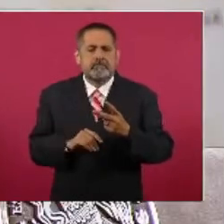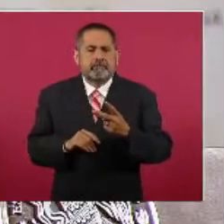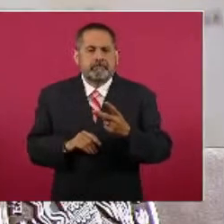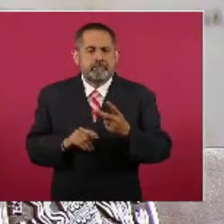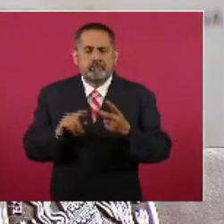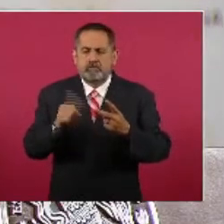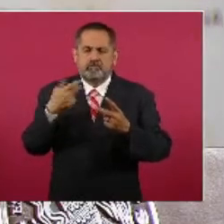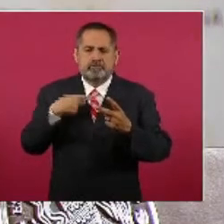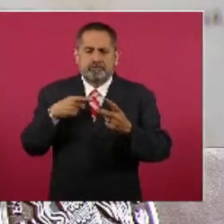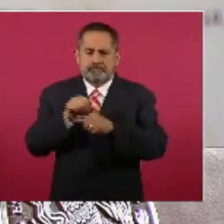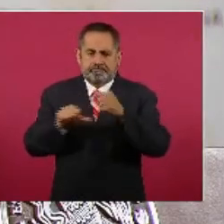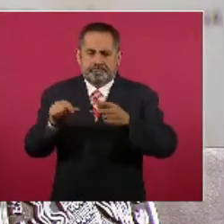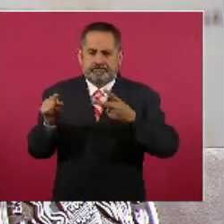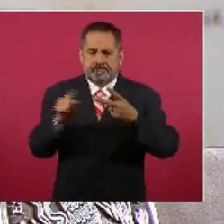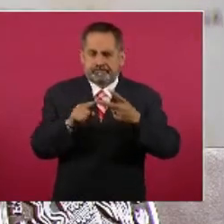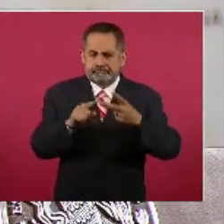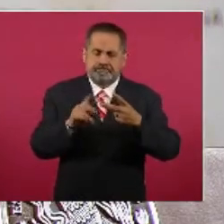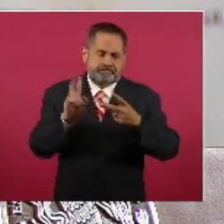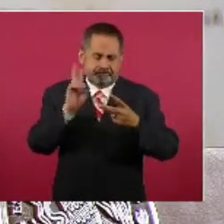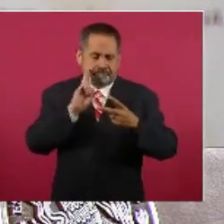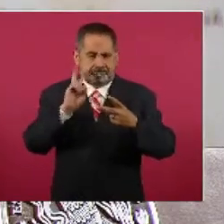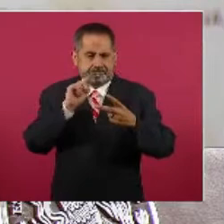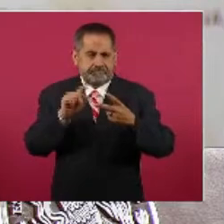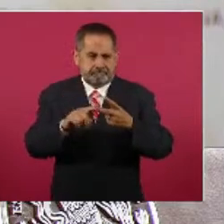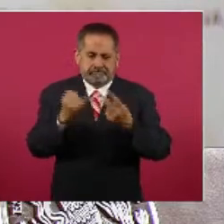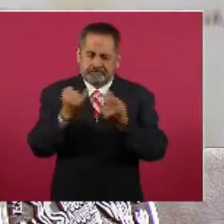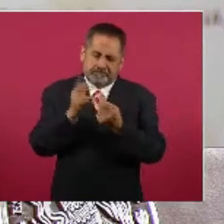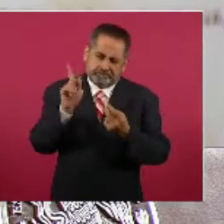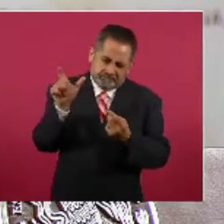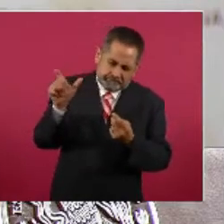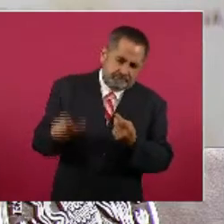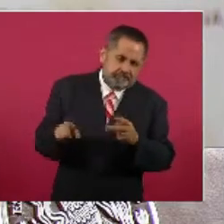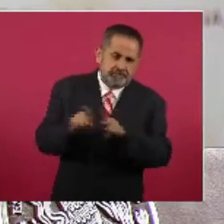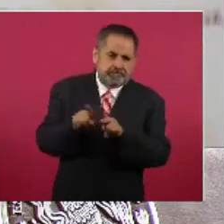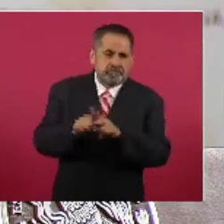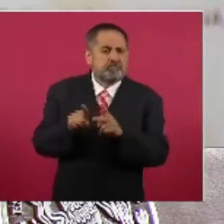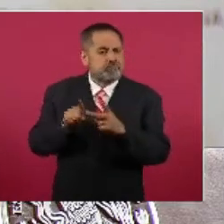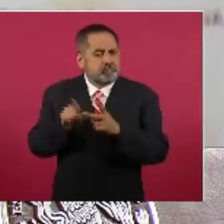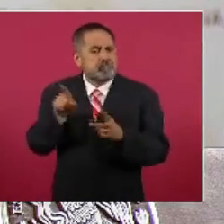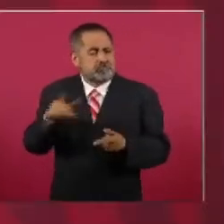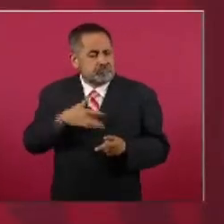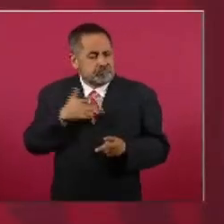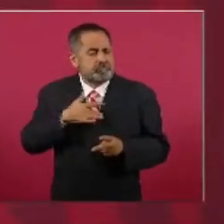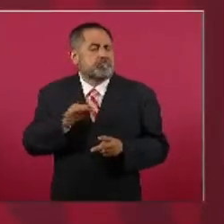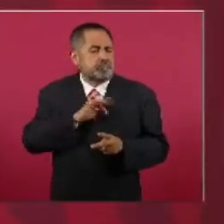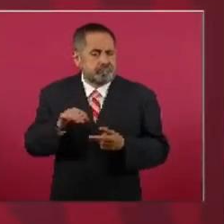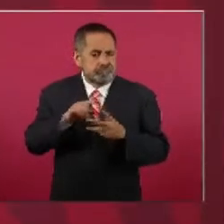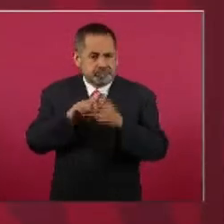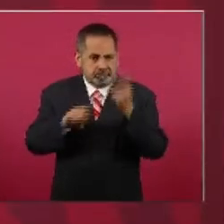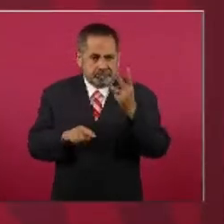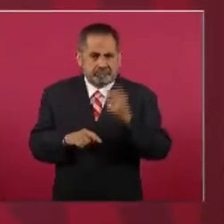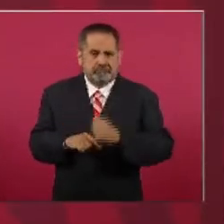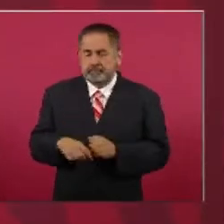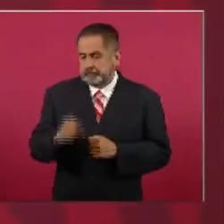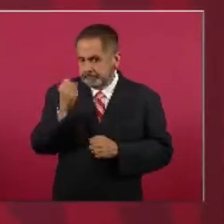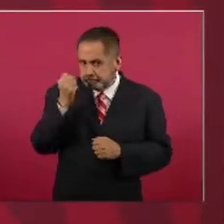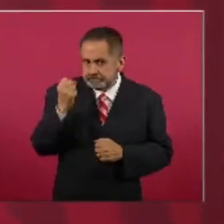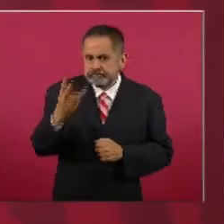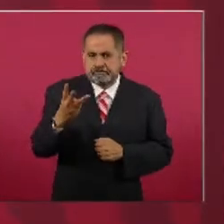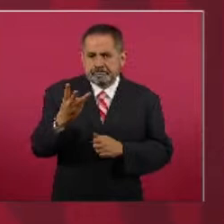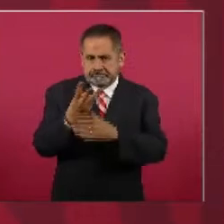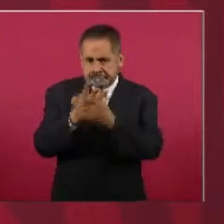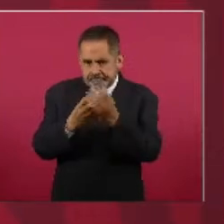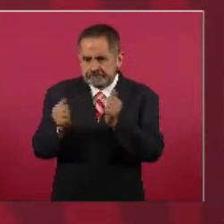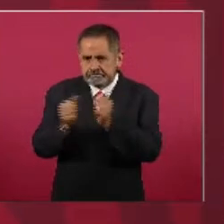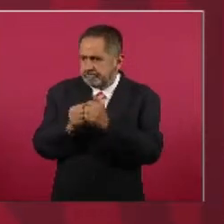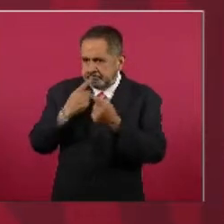en alguien como él siento que él podría es los 3